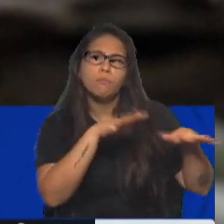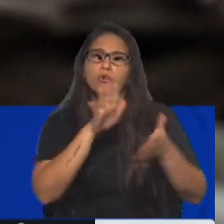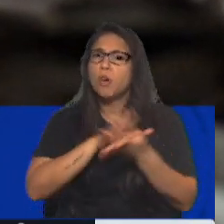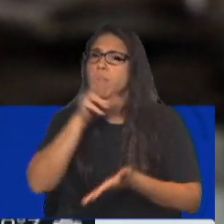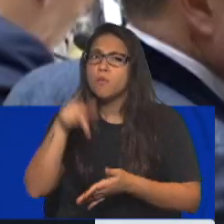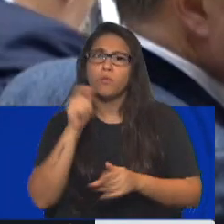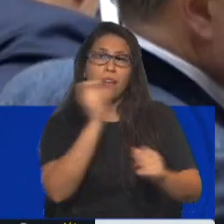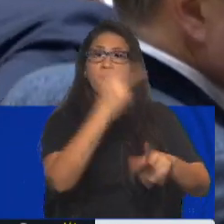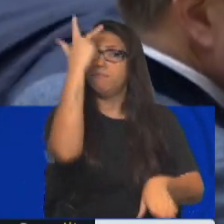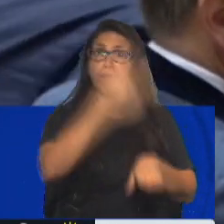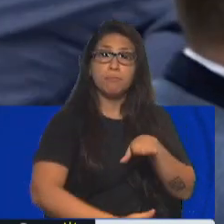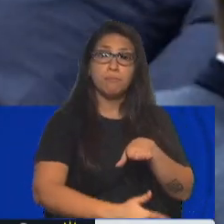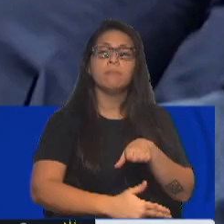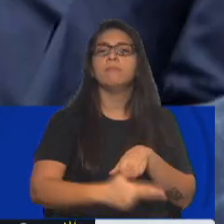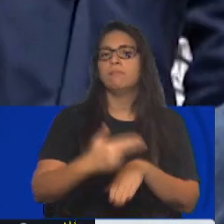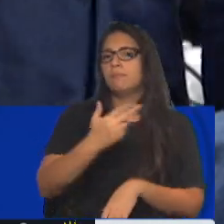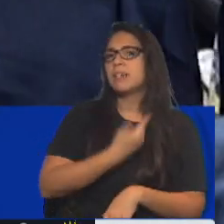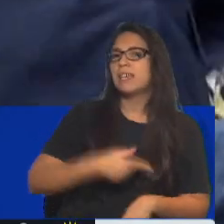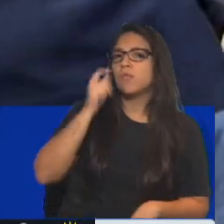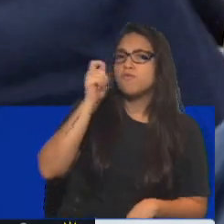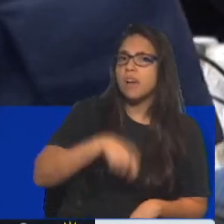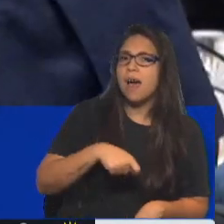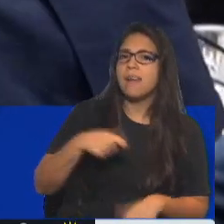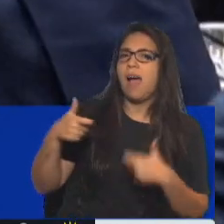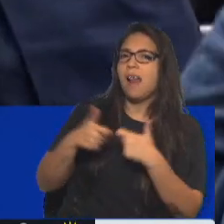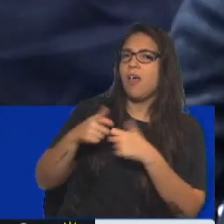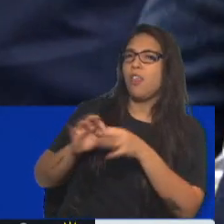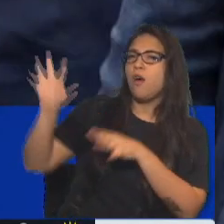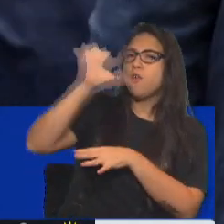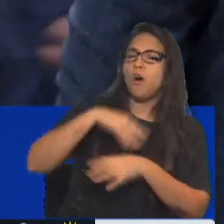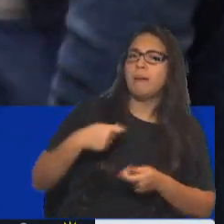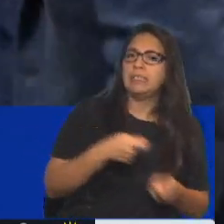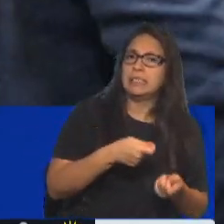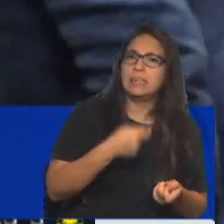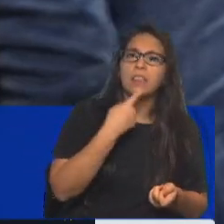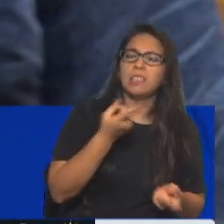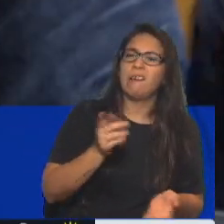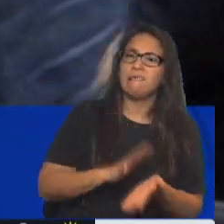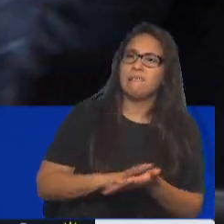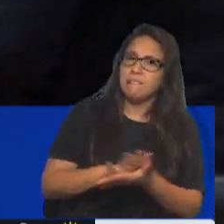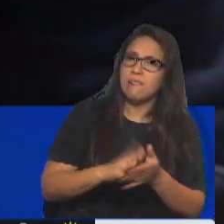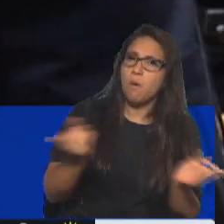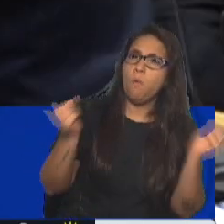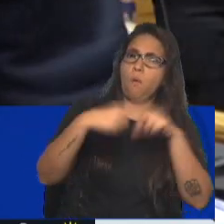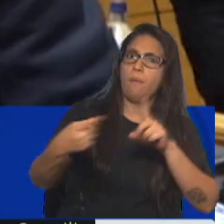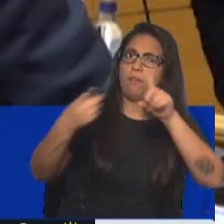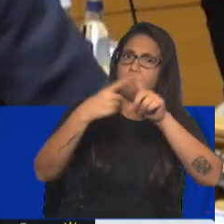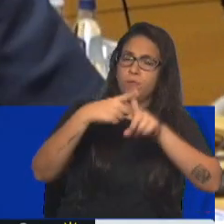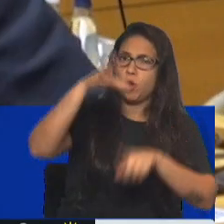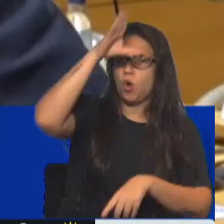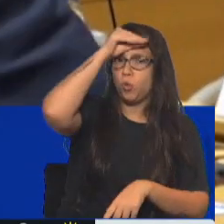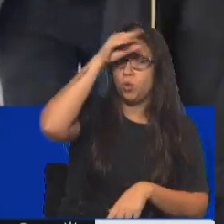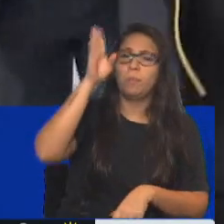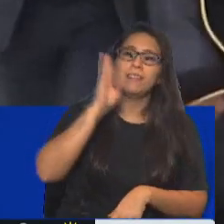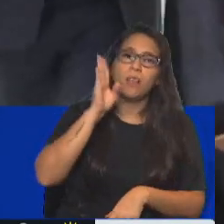rusos, Zelensky, aconsejado por sus aliados europeos, intentó restablecer el vínculo con la administración Trump con